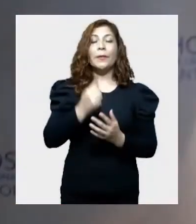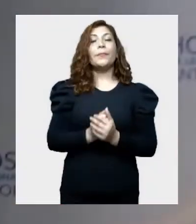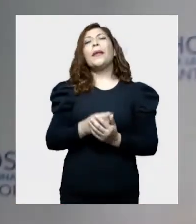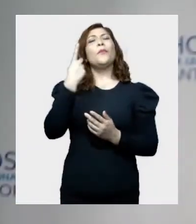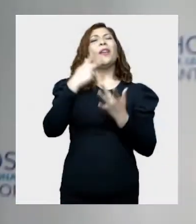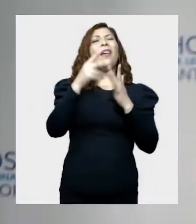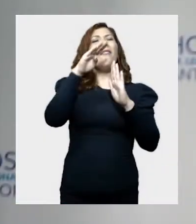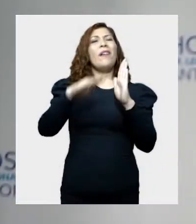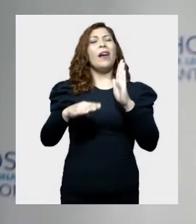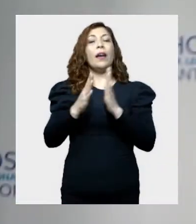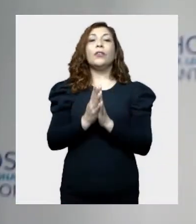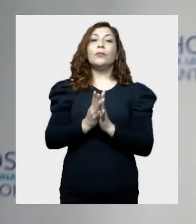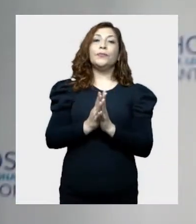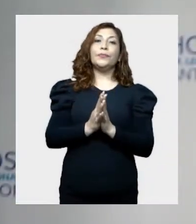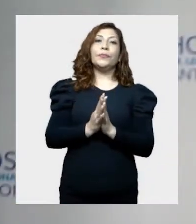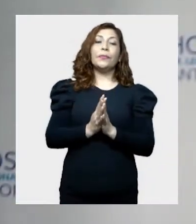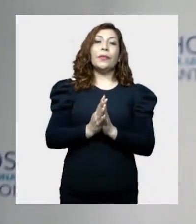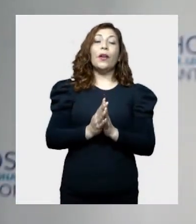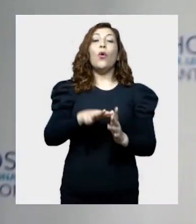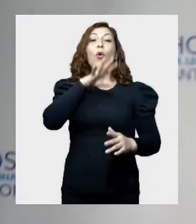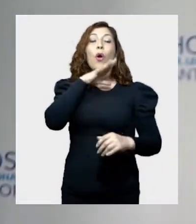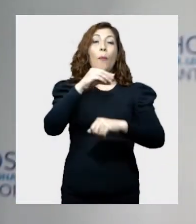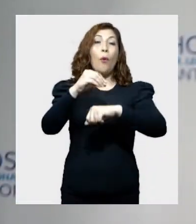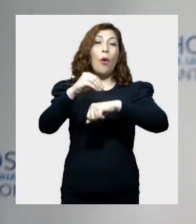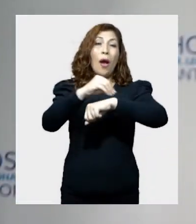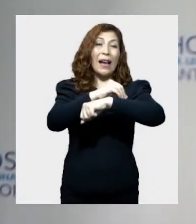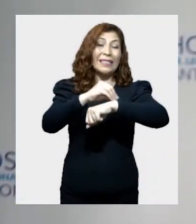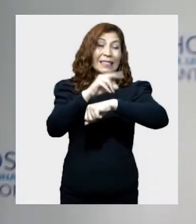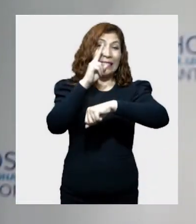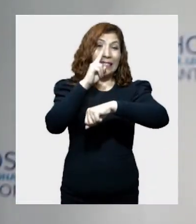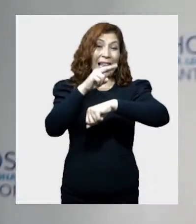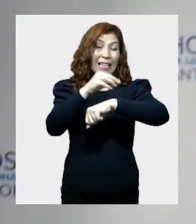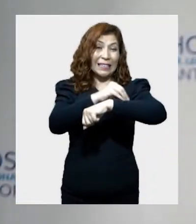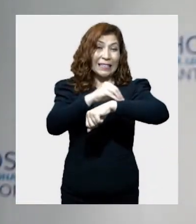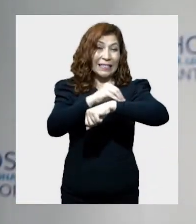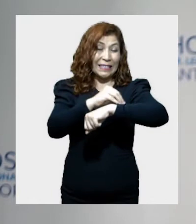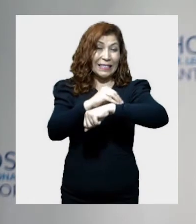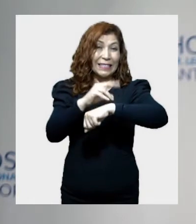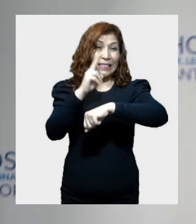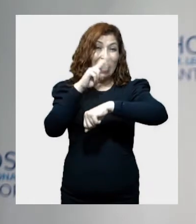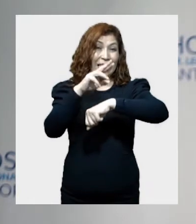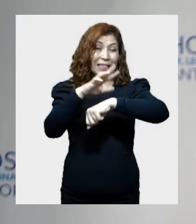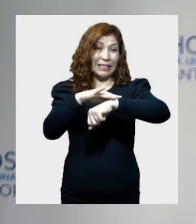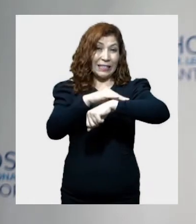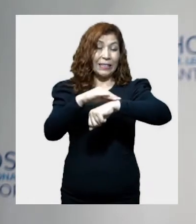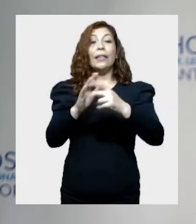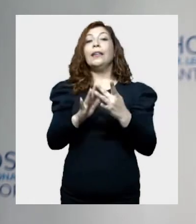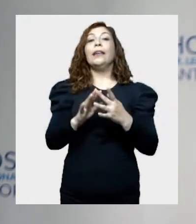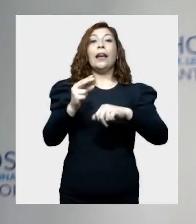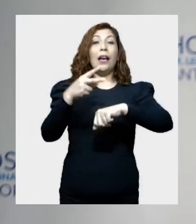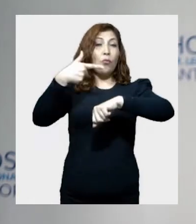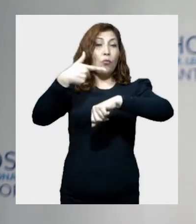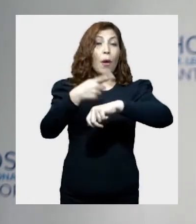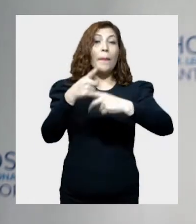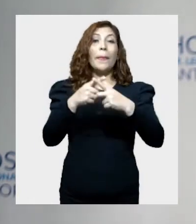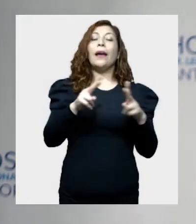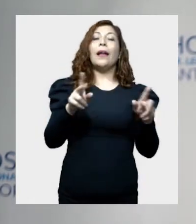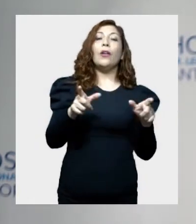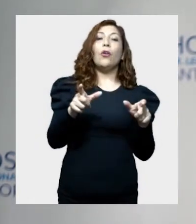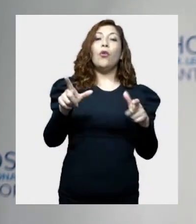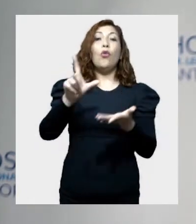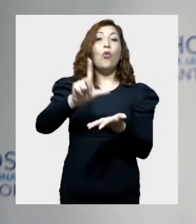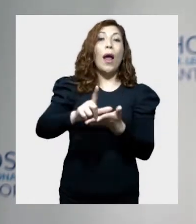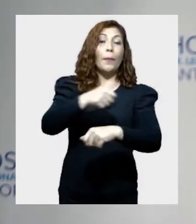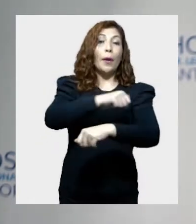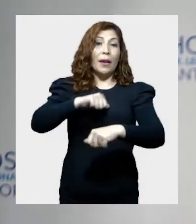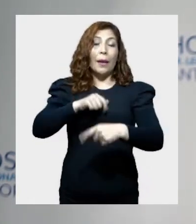estuvieron la utilización de equipamiento de anestesia como respirador y la brecha de dotación para manejar los quirófanos, ya sea por ausentismo,